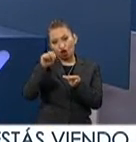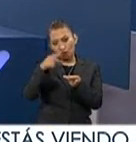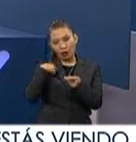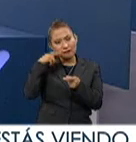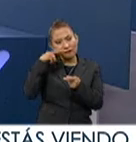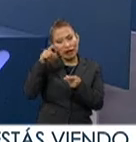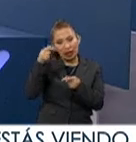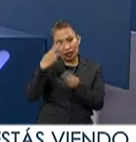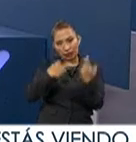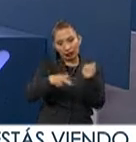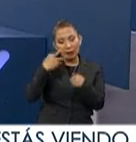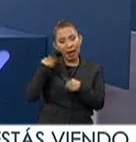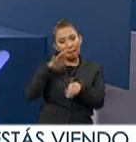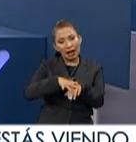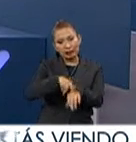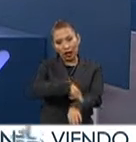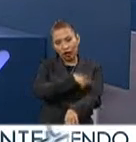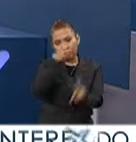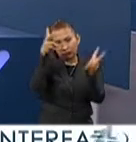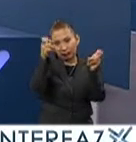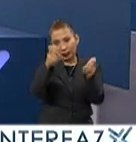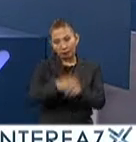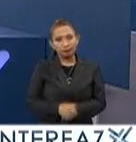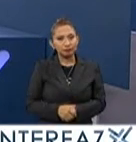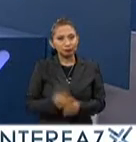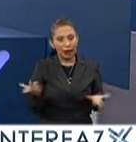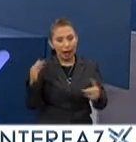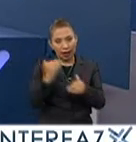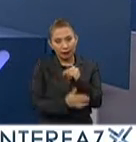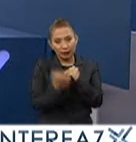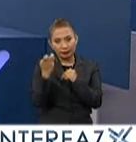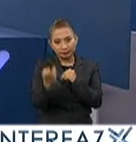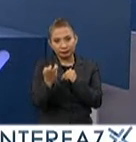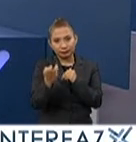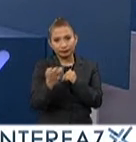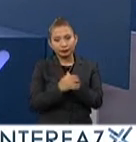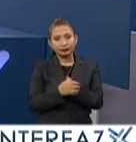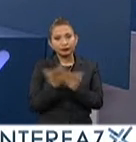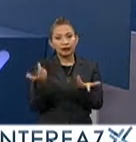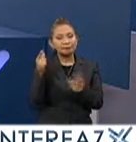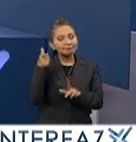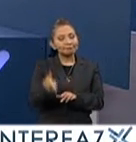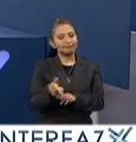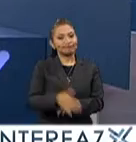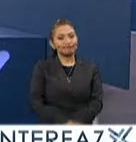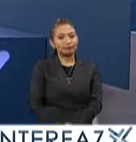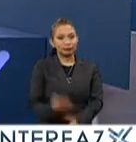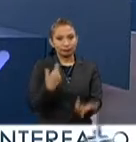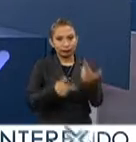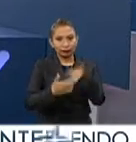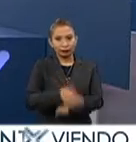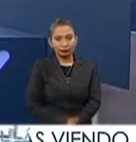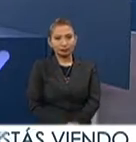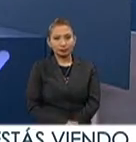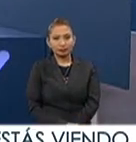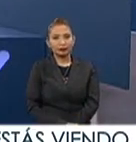nos lo parece, y regresamos para seguir platicando sobre, para concluir sobre esto que descubriste. Regresamos.